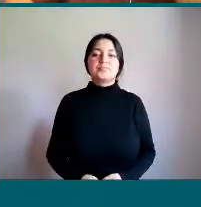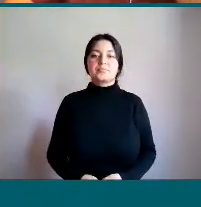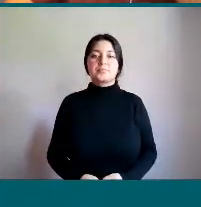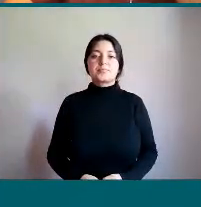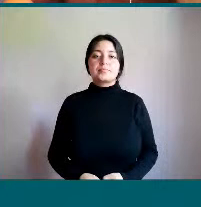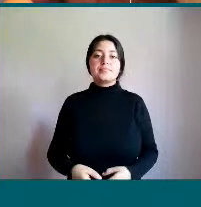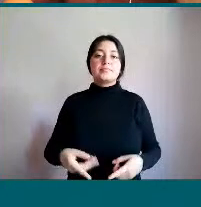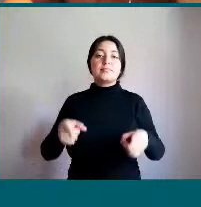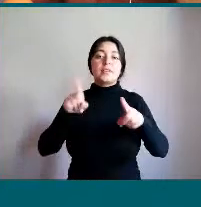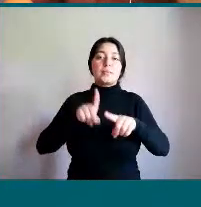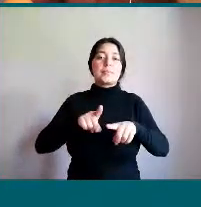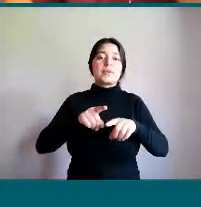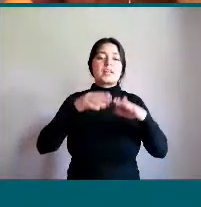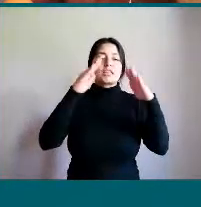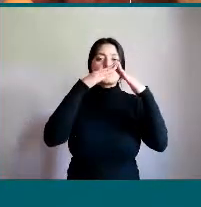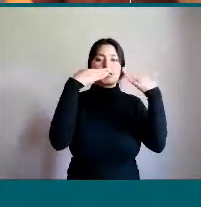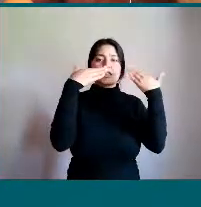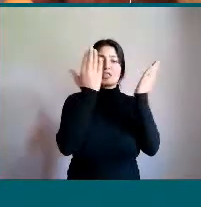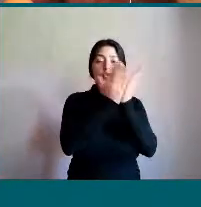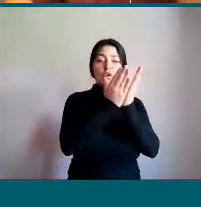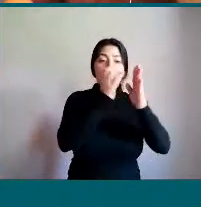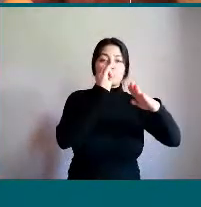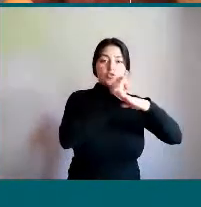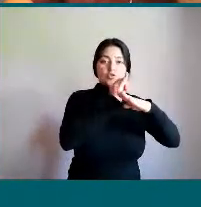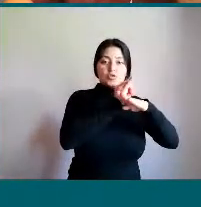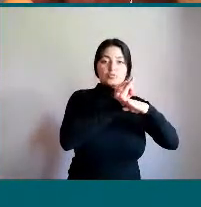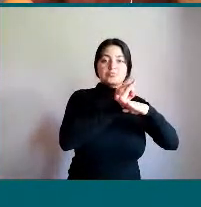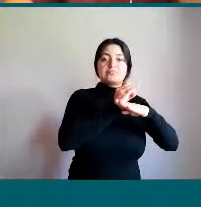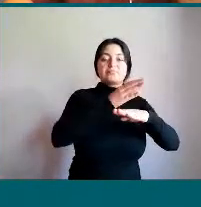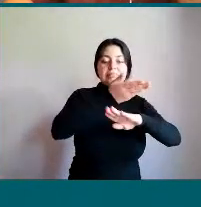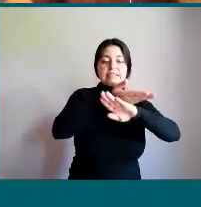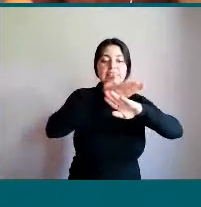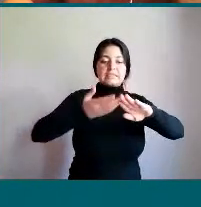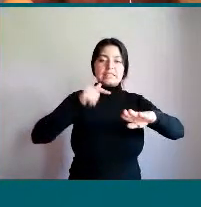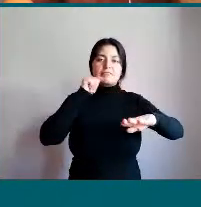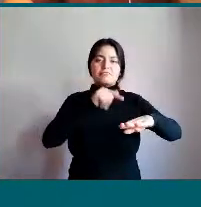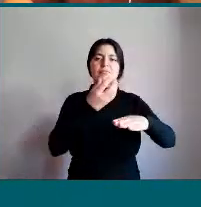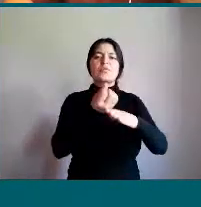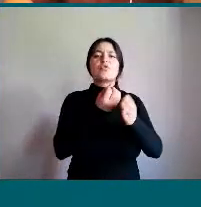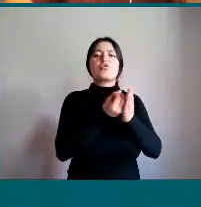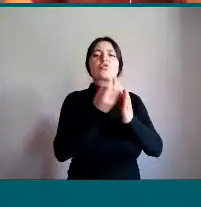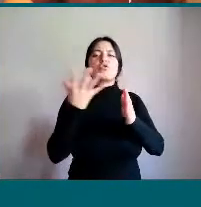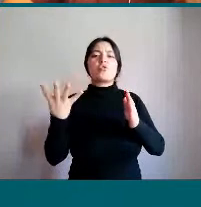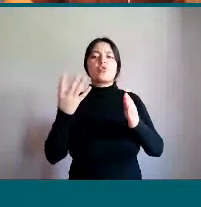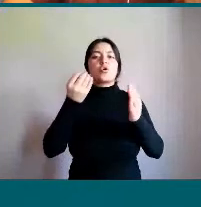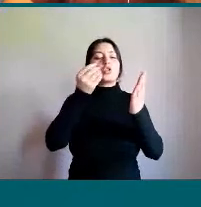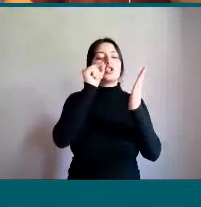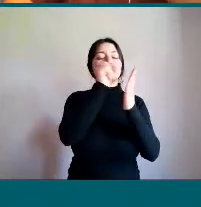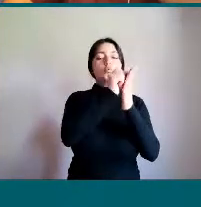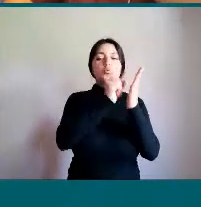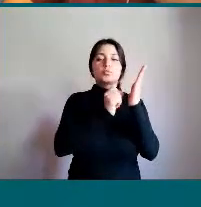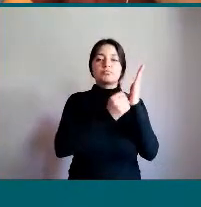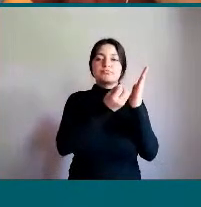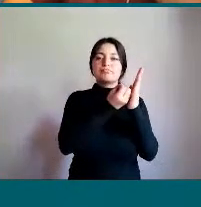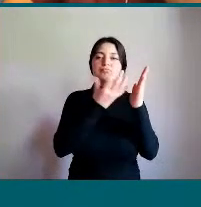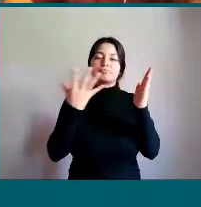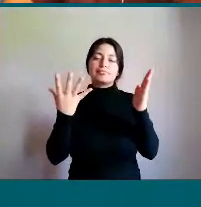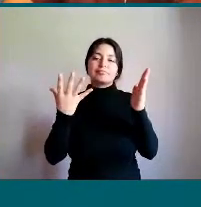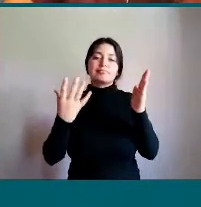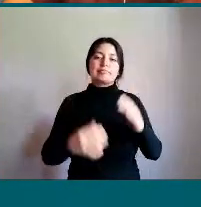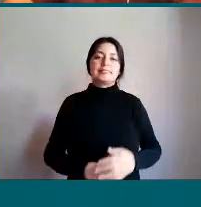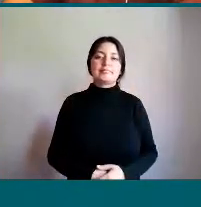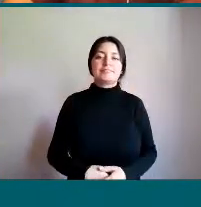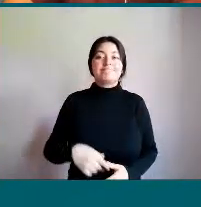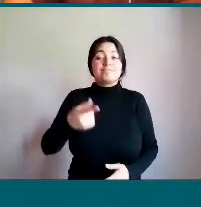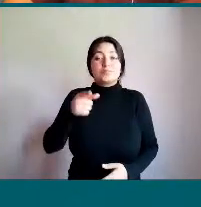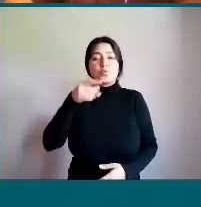semana 4, 7 y 10 las notas numéricas. ¿Qué opinas sobre este sistema? Bueno, yo creo que